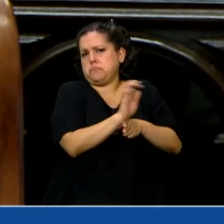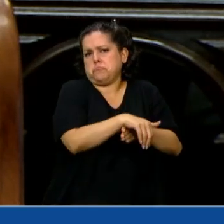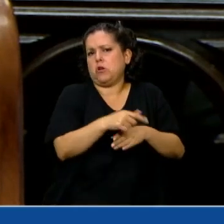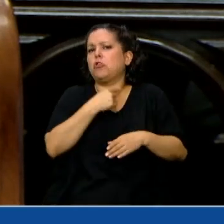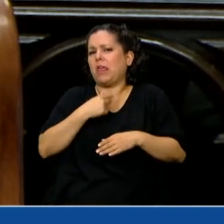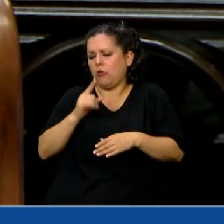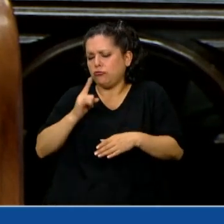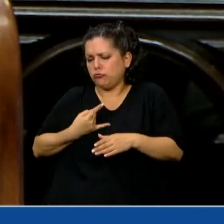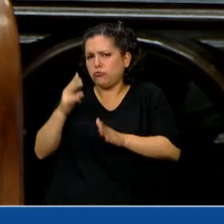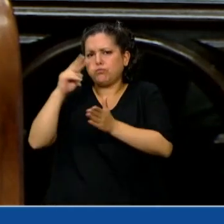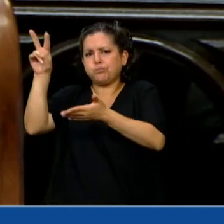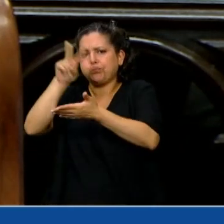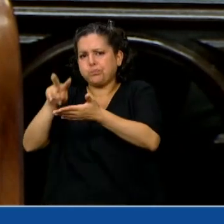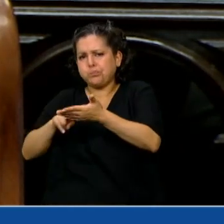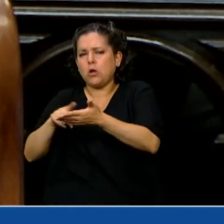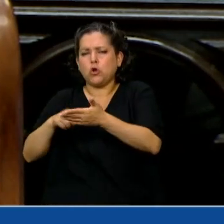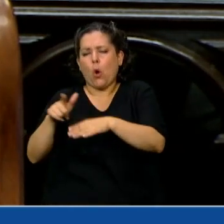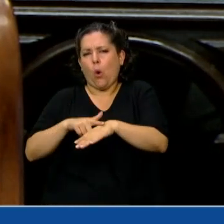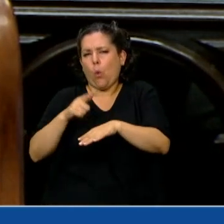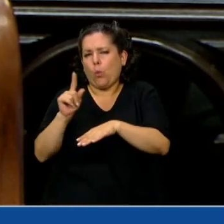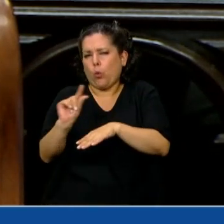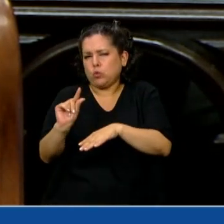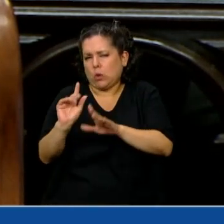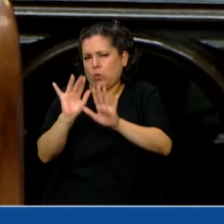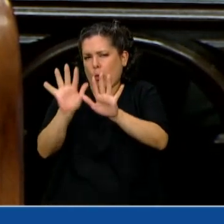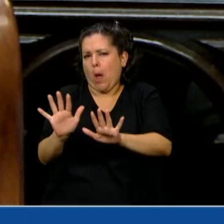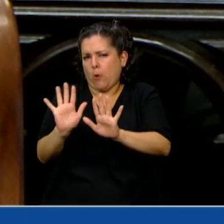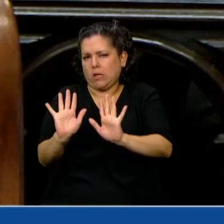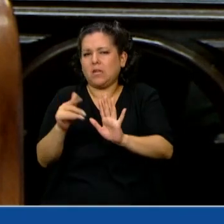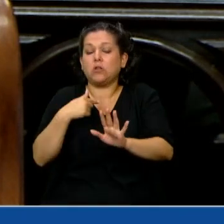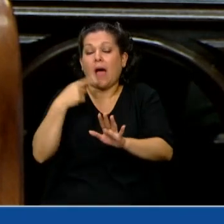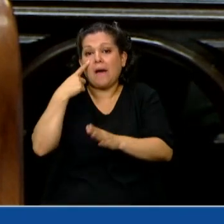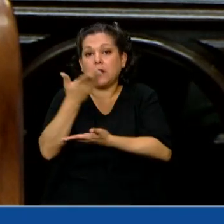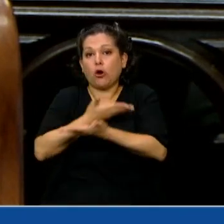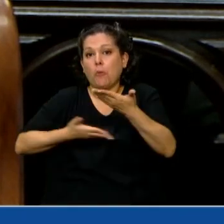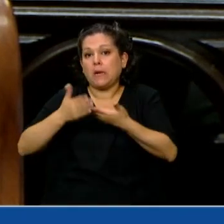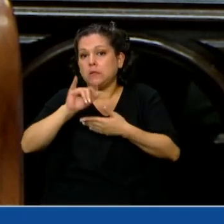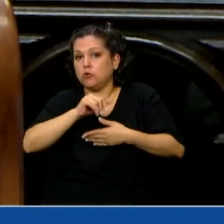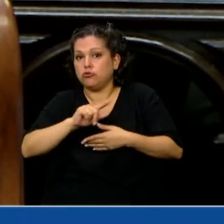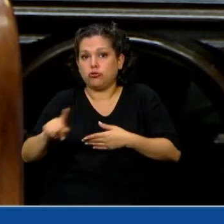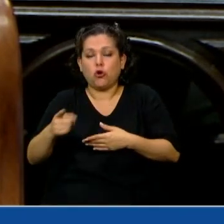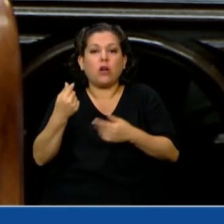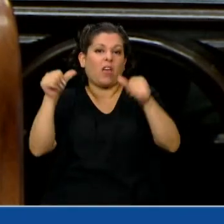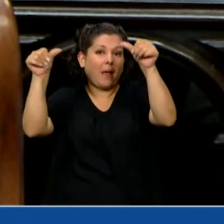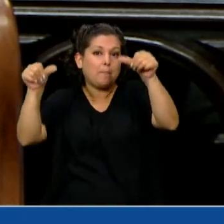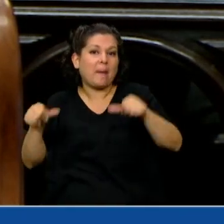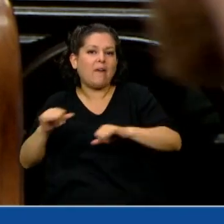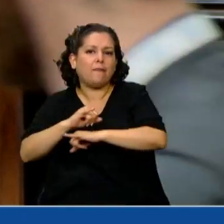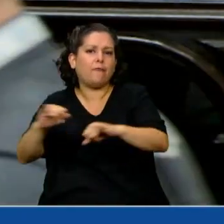respecto. Y voy a molestarlos un minuto para ver si podemos compartir el criterio de que esto era un